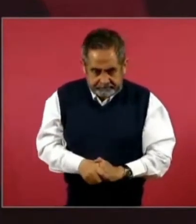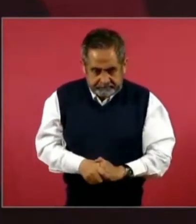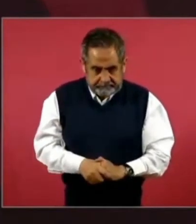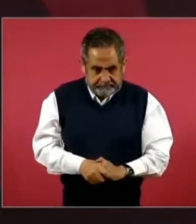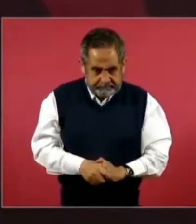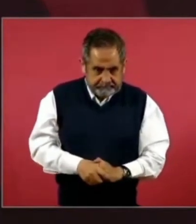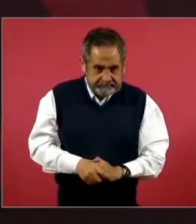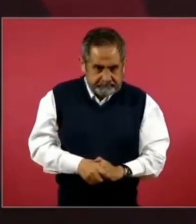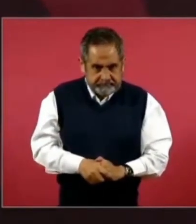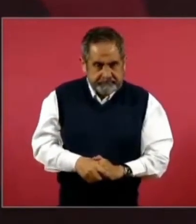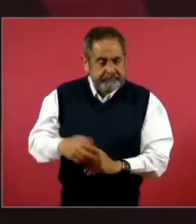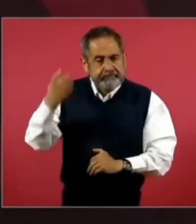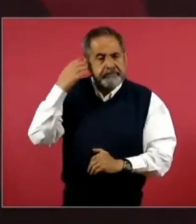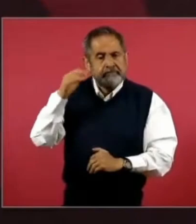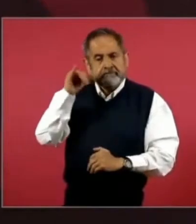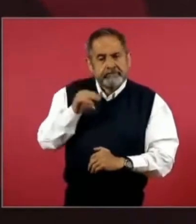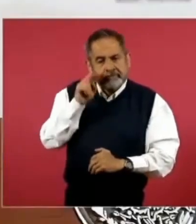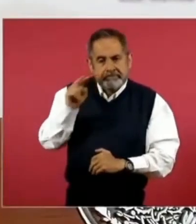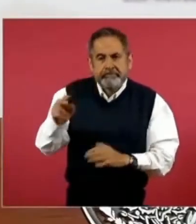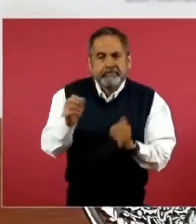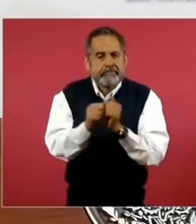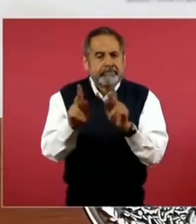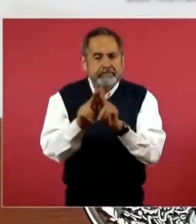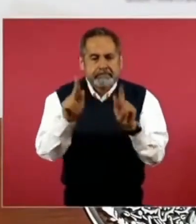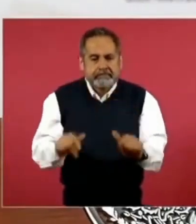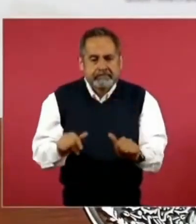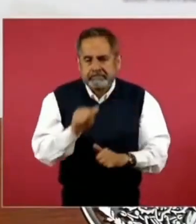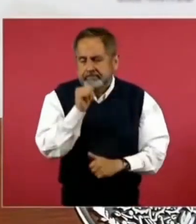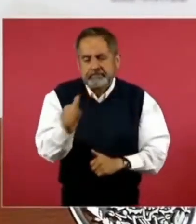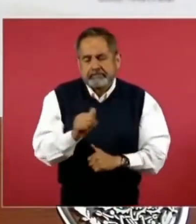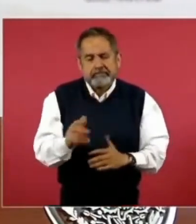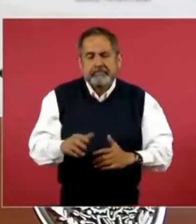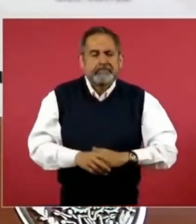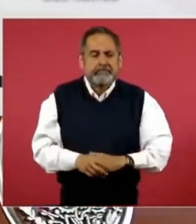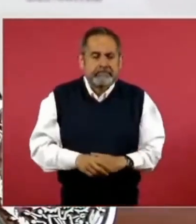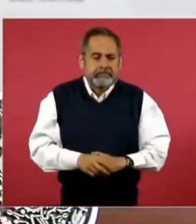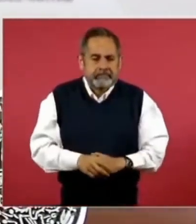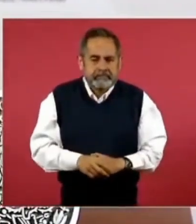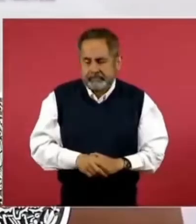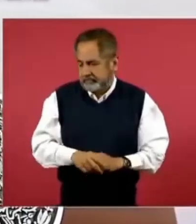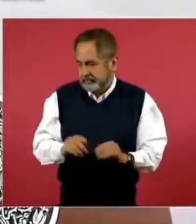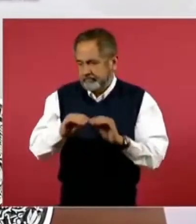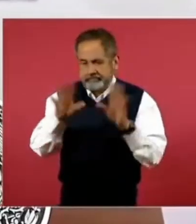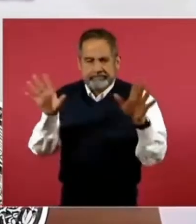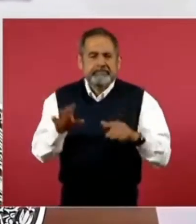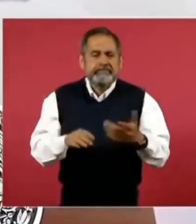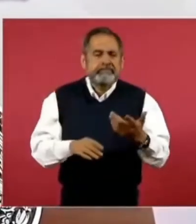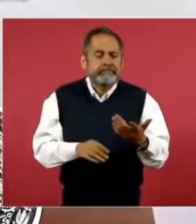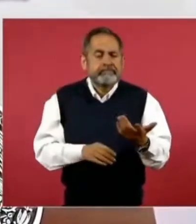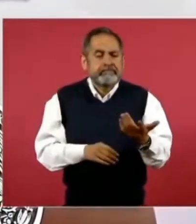De manera pacífica, ordenada. Sin duda,